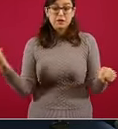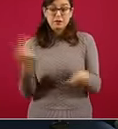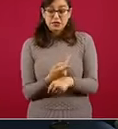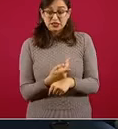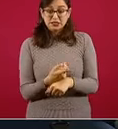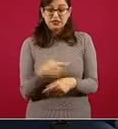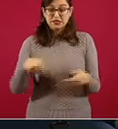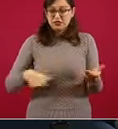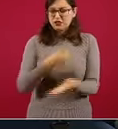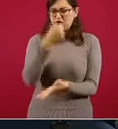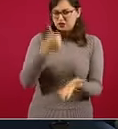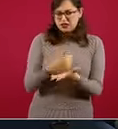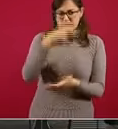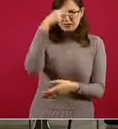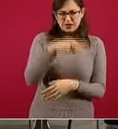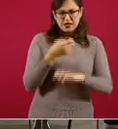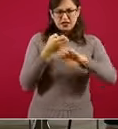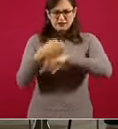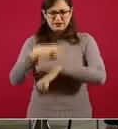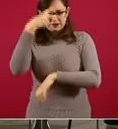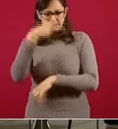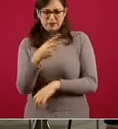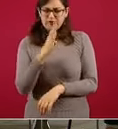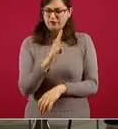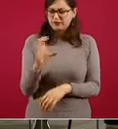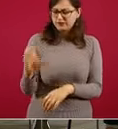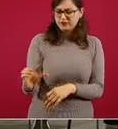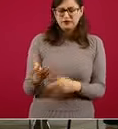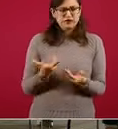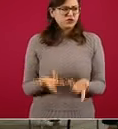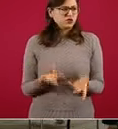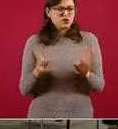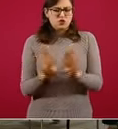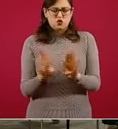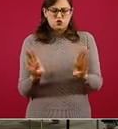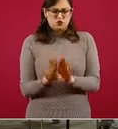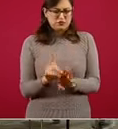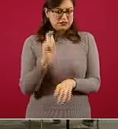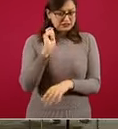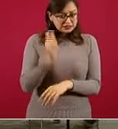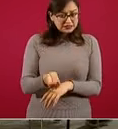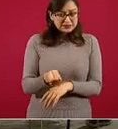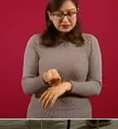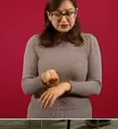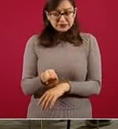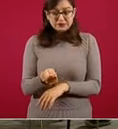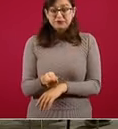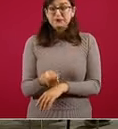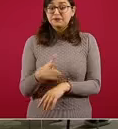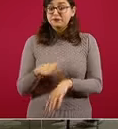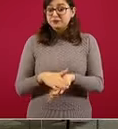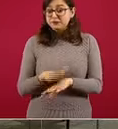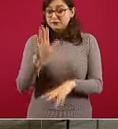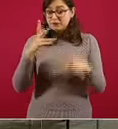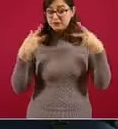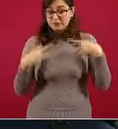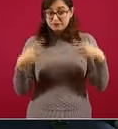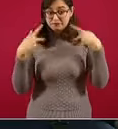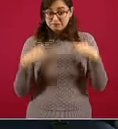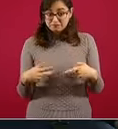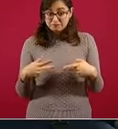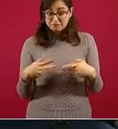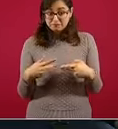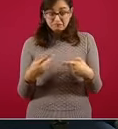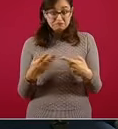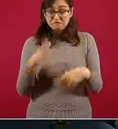Ciudad de México, Estado de México, Baja California? Esto significa que mucha gente se está quedando en listas de